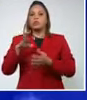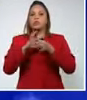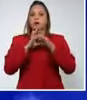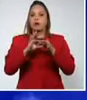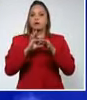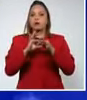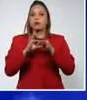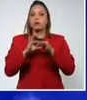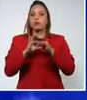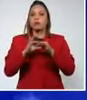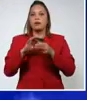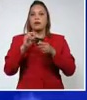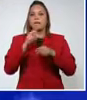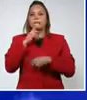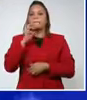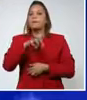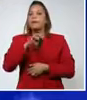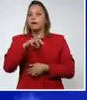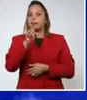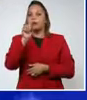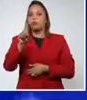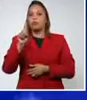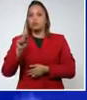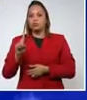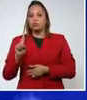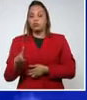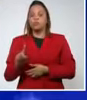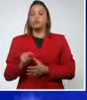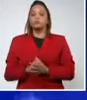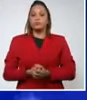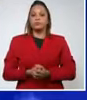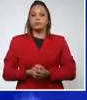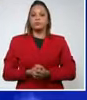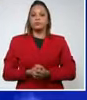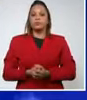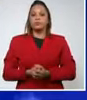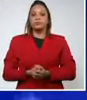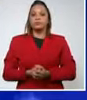y Marianao, un caso importado en cada uno.